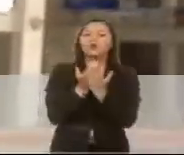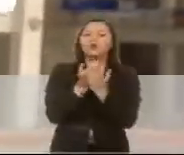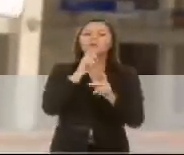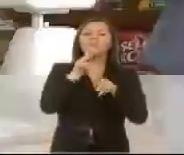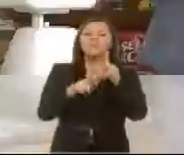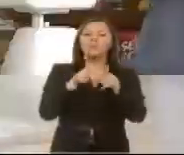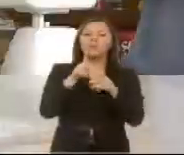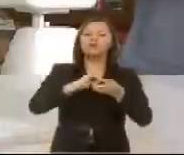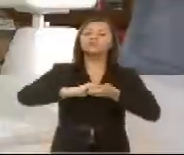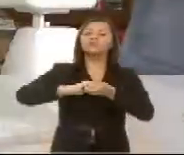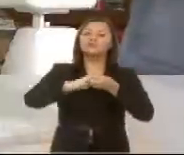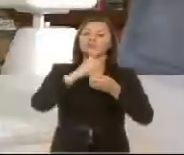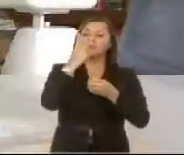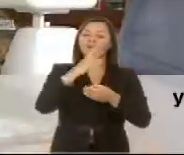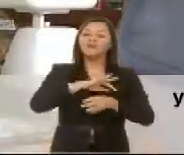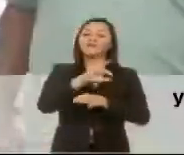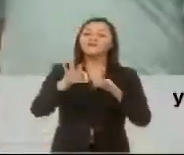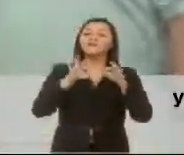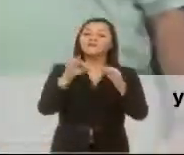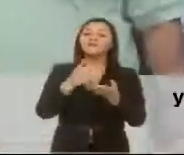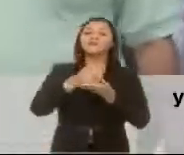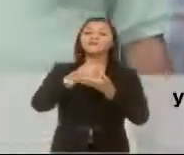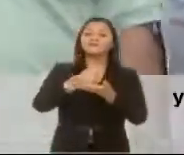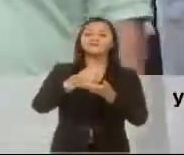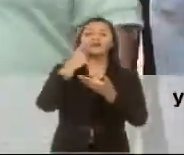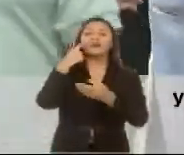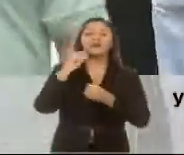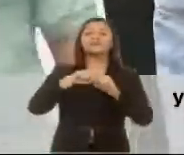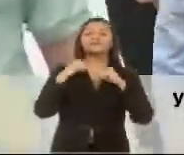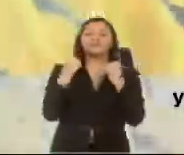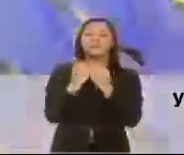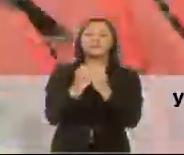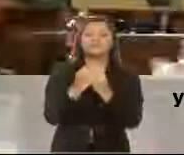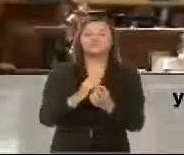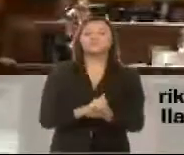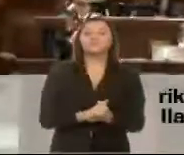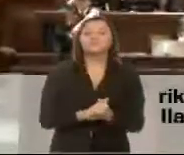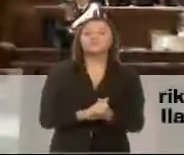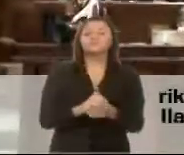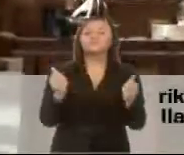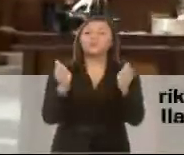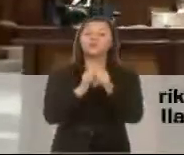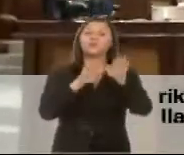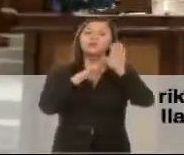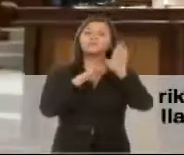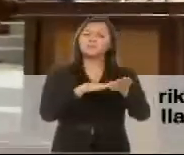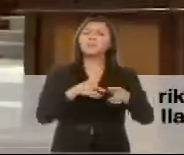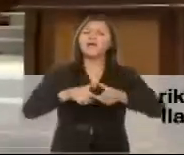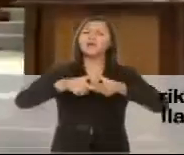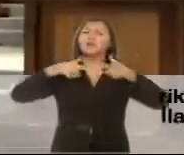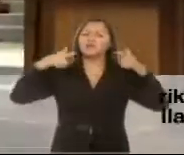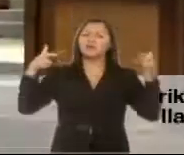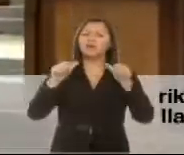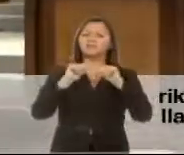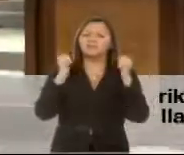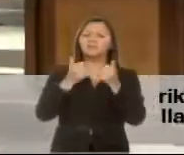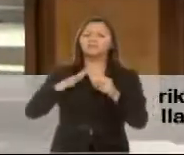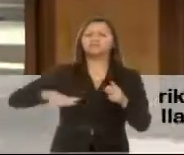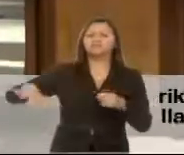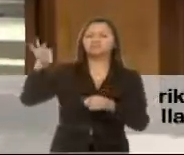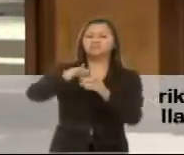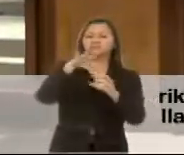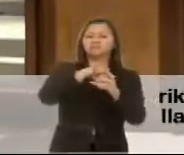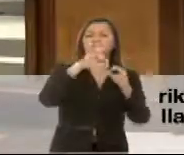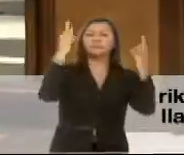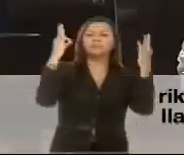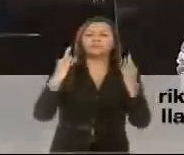de la economía popular y solidaria y generar beneficios al conjunto de la sociedad. Con el respaldo de una amplia mayoría, aprobó el